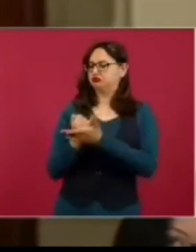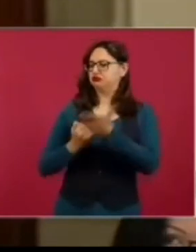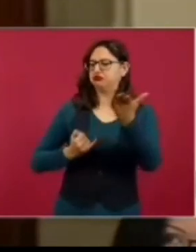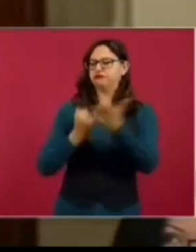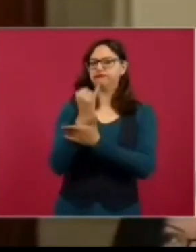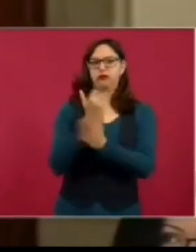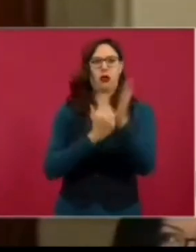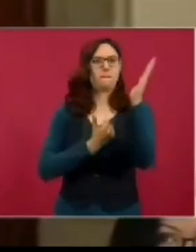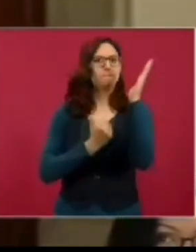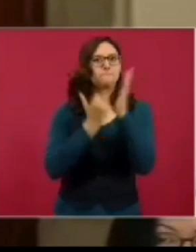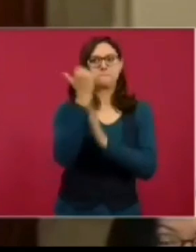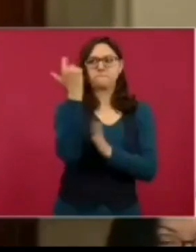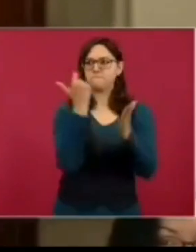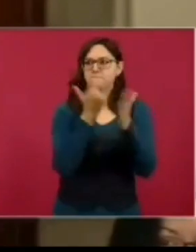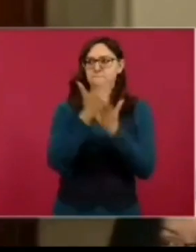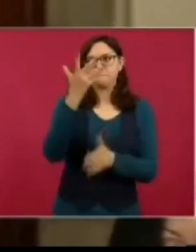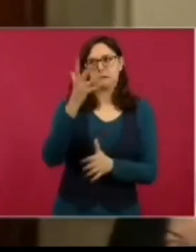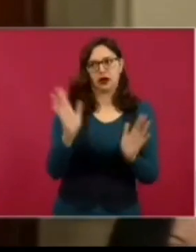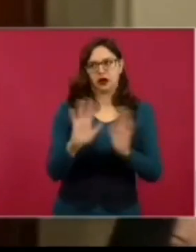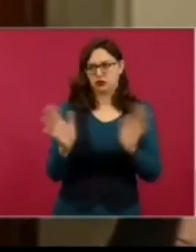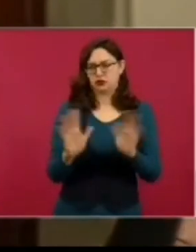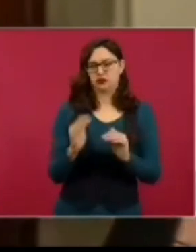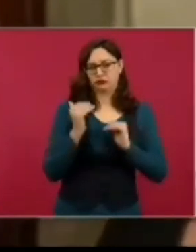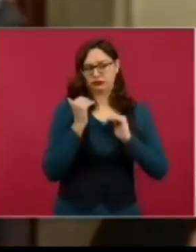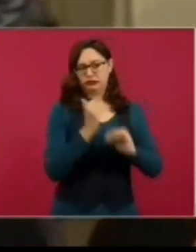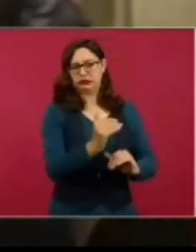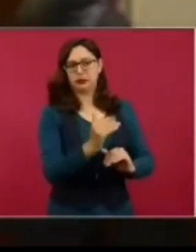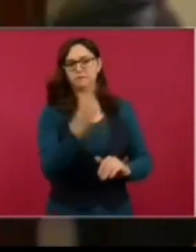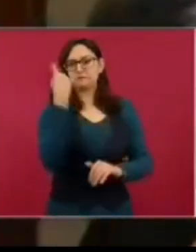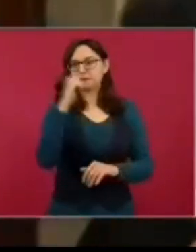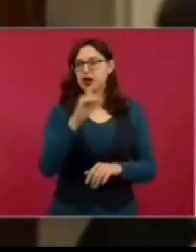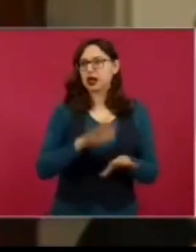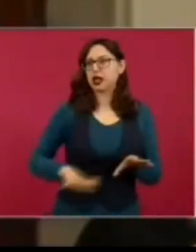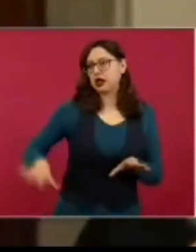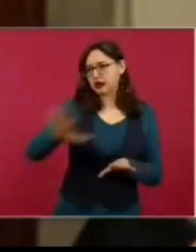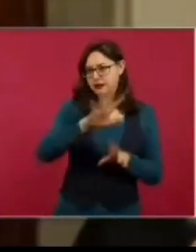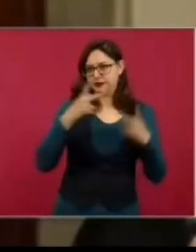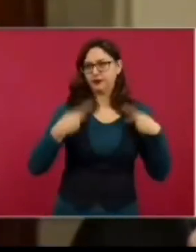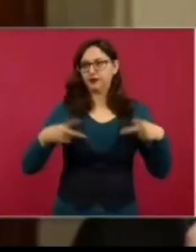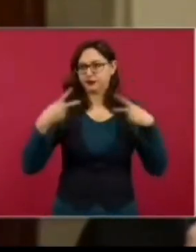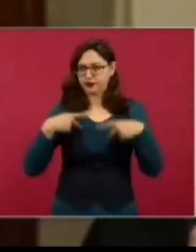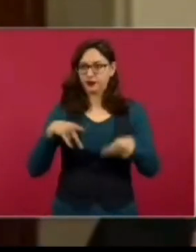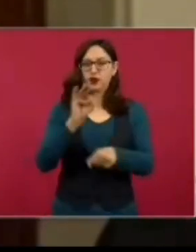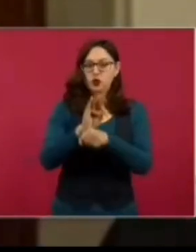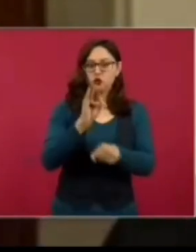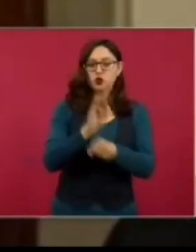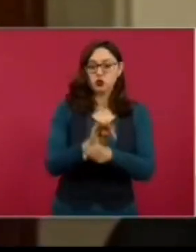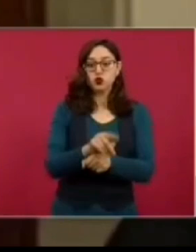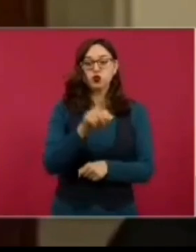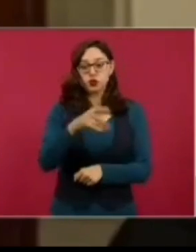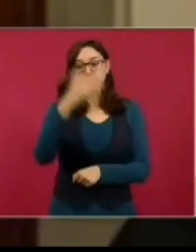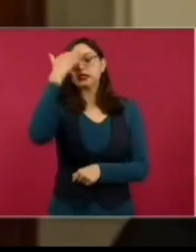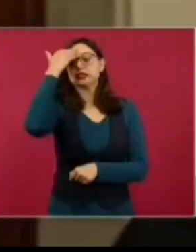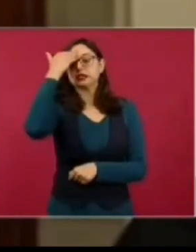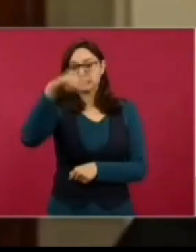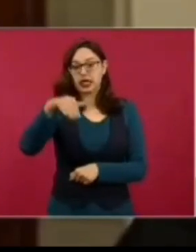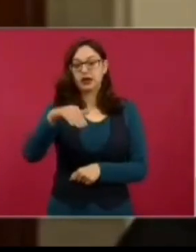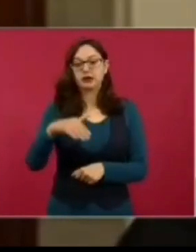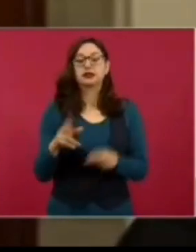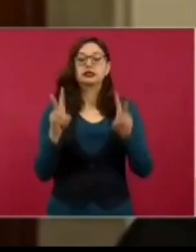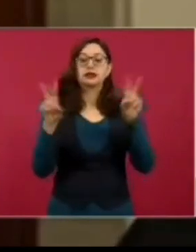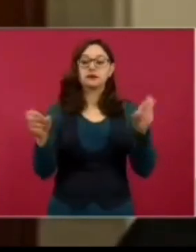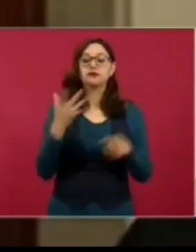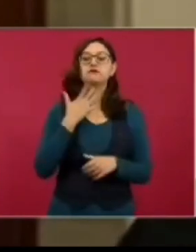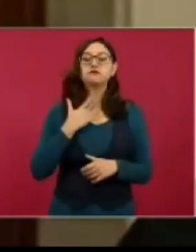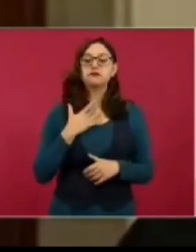sería importante precisamente para proteger sobre todo al consumidor. El precio de la gasolina, como usted sabe, tiene un impacto fuerte en